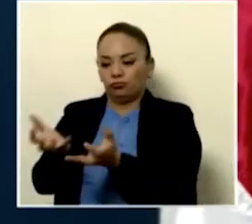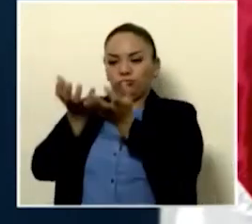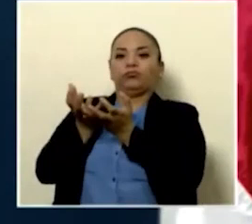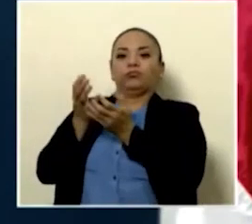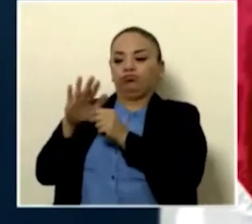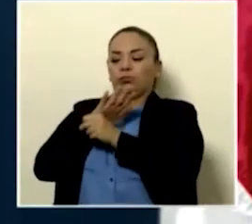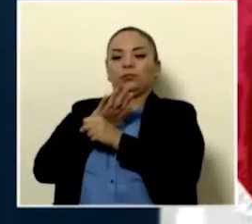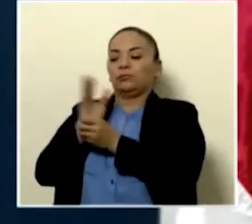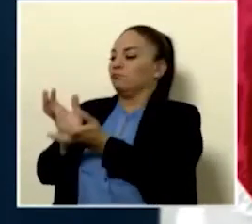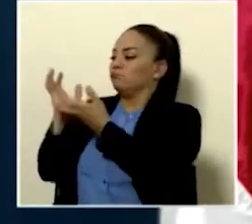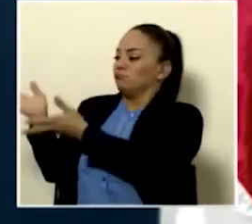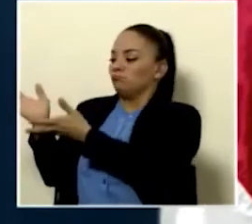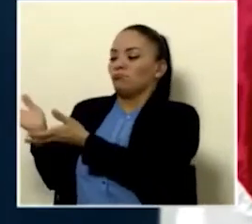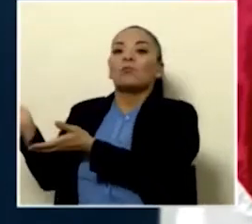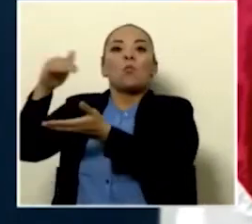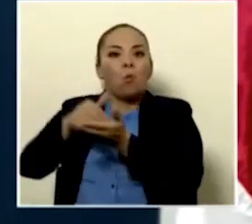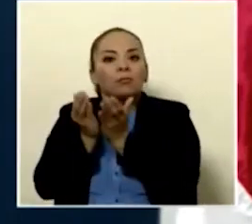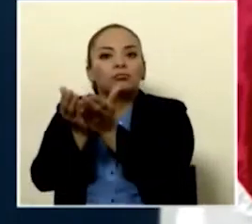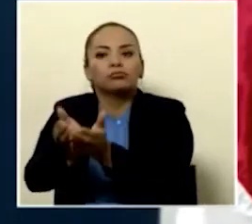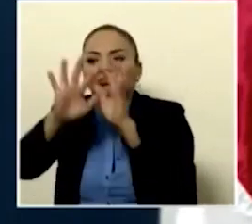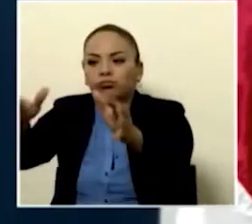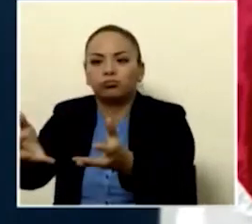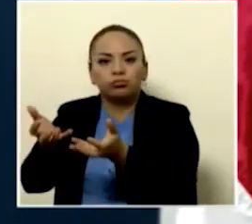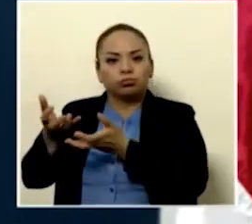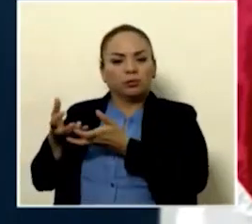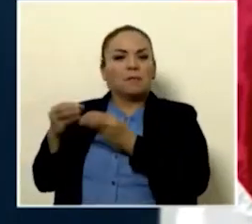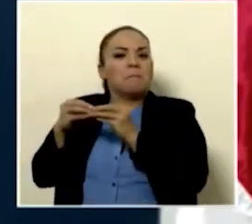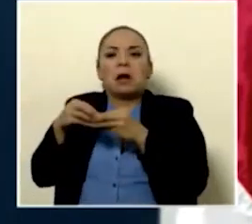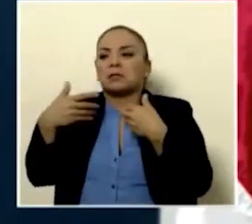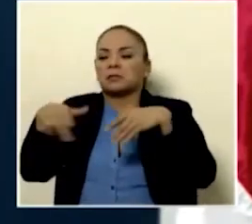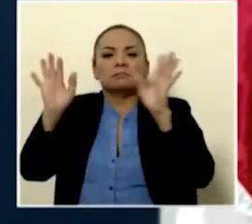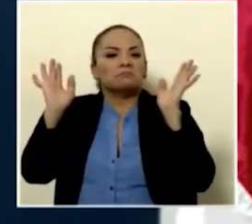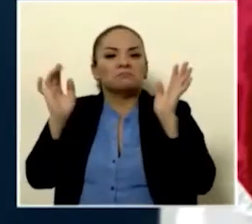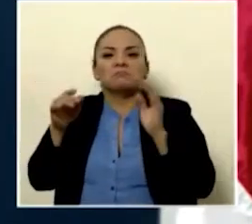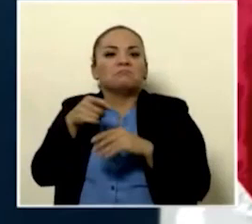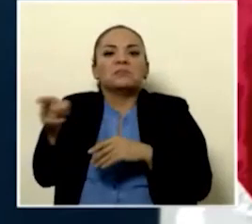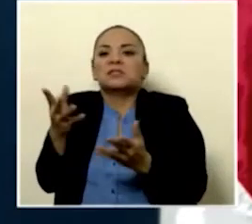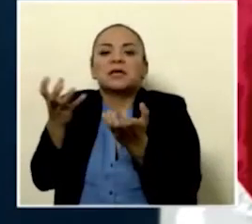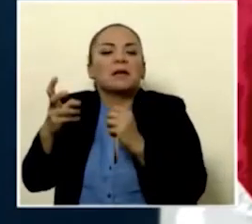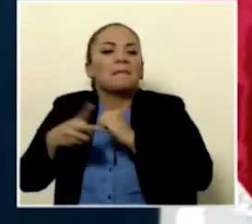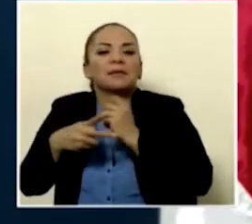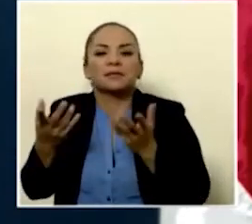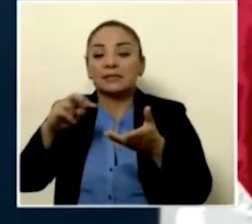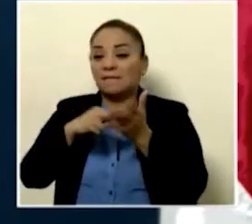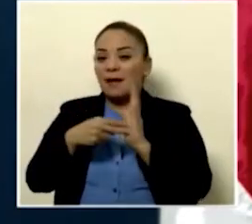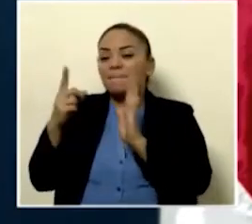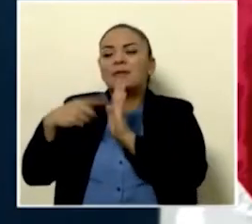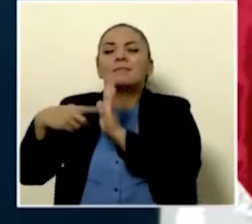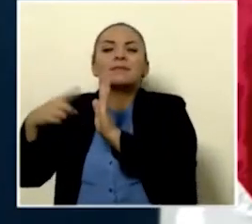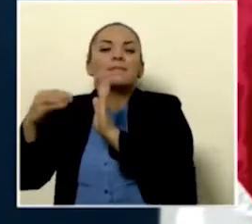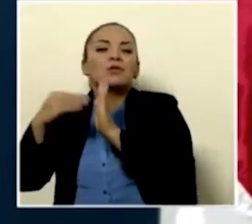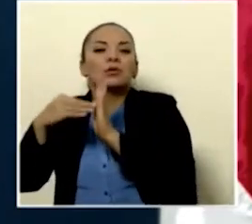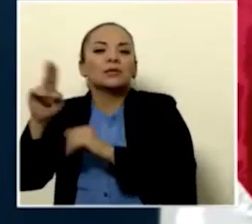a salir, pesca, llena y vuelve a salir cuantas veces le dé en el año. Estamos hablando de miles de millones de